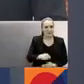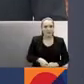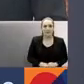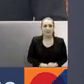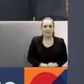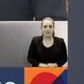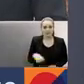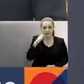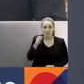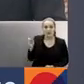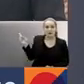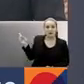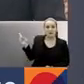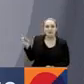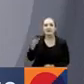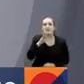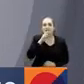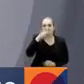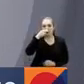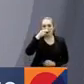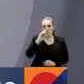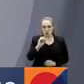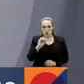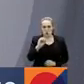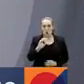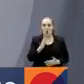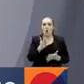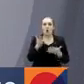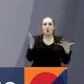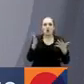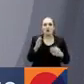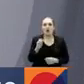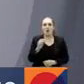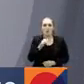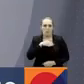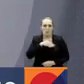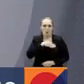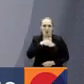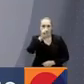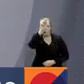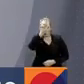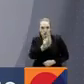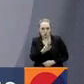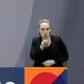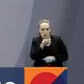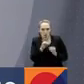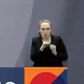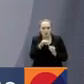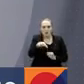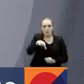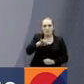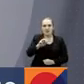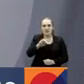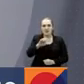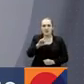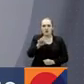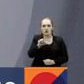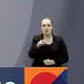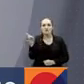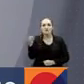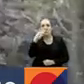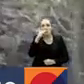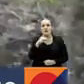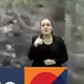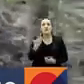Miren esta imagen. Es un niño del municipio de Pinillos, en el sur de Bolívar, tratando de llegar a su colegio. El río Cauca